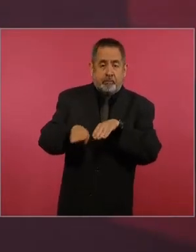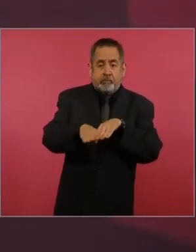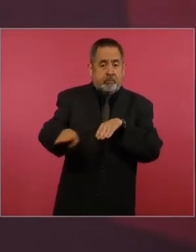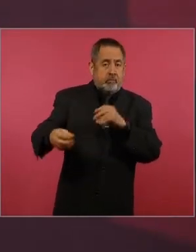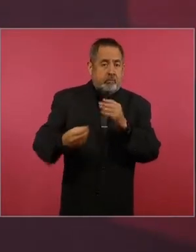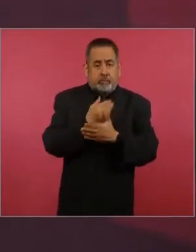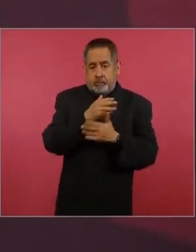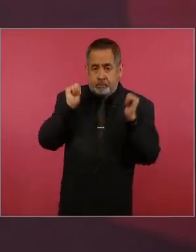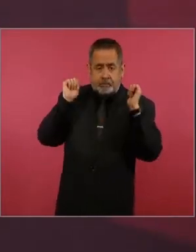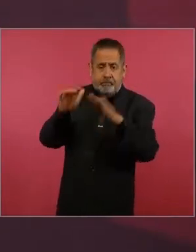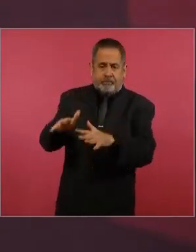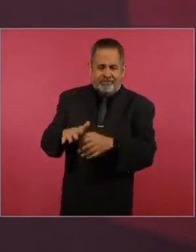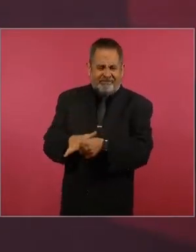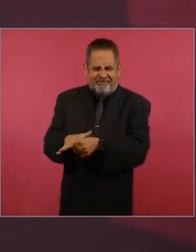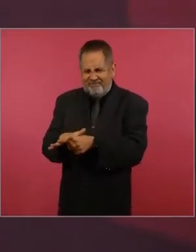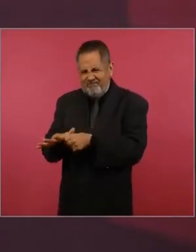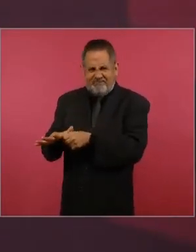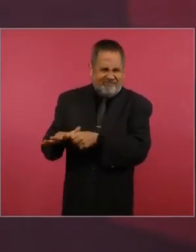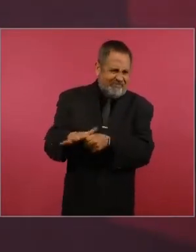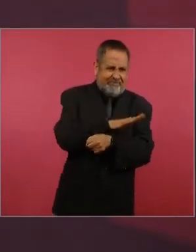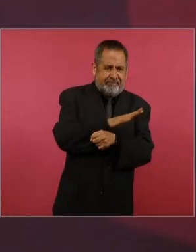pero estaba lleno